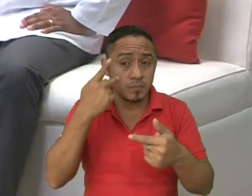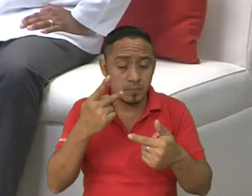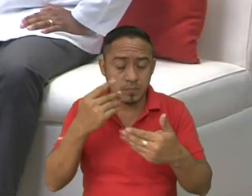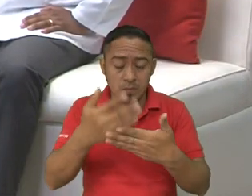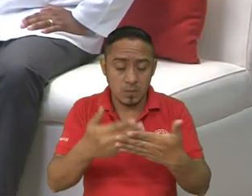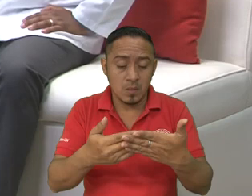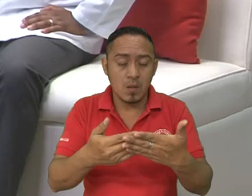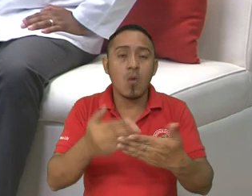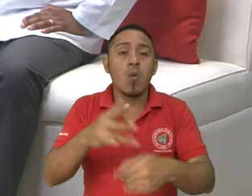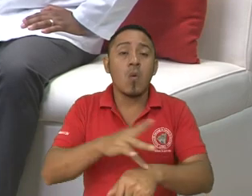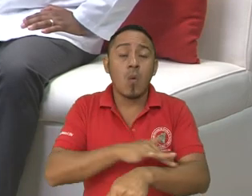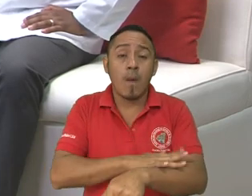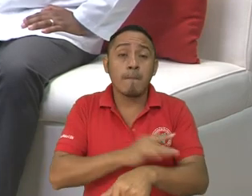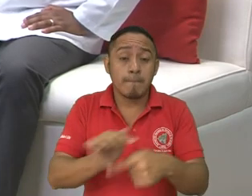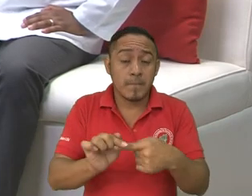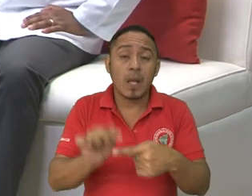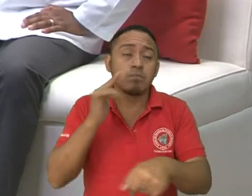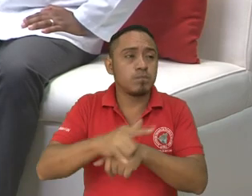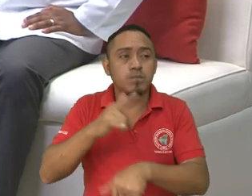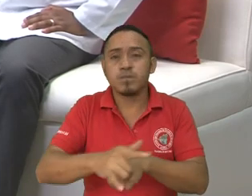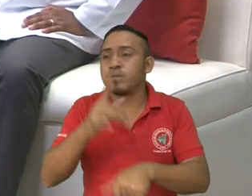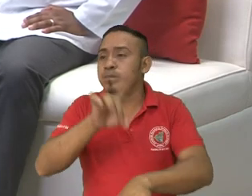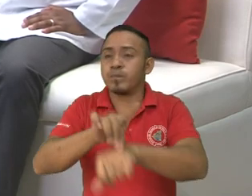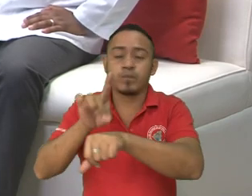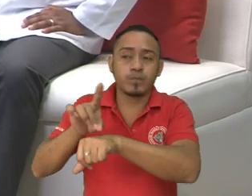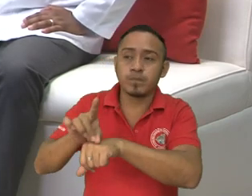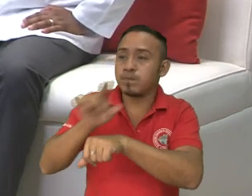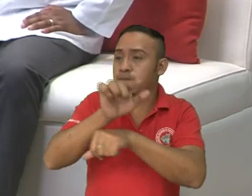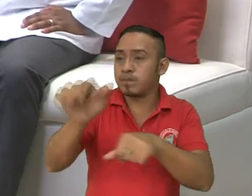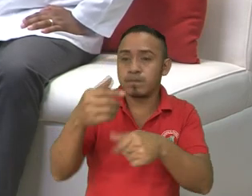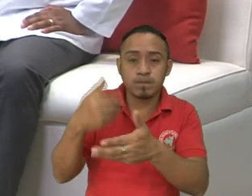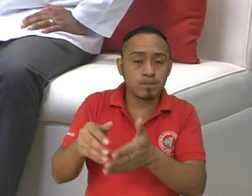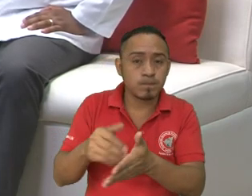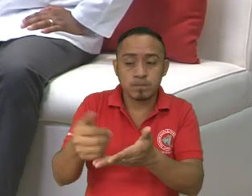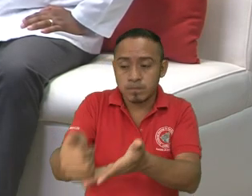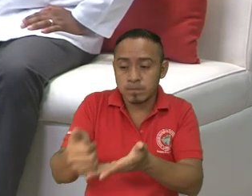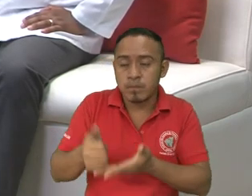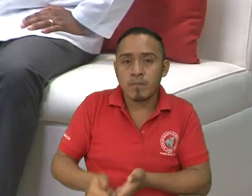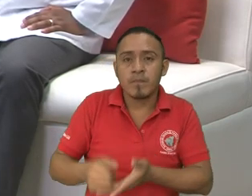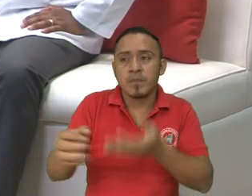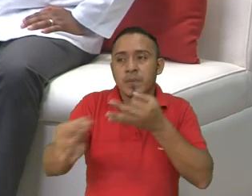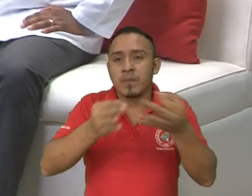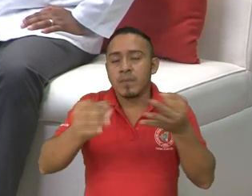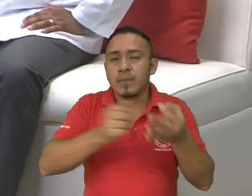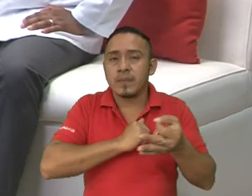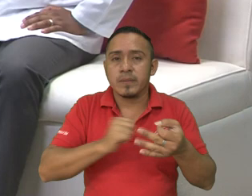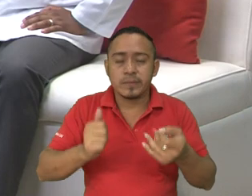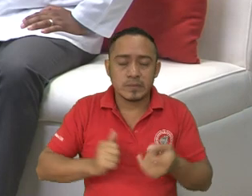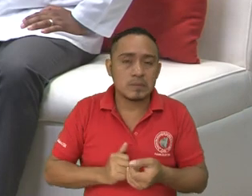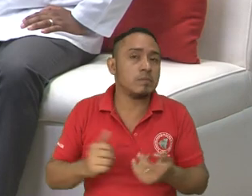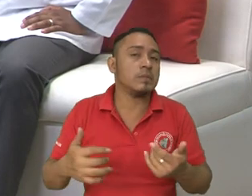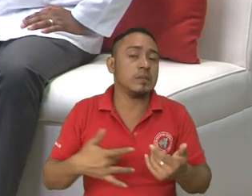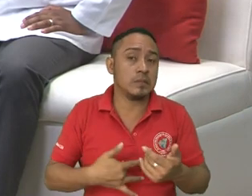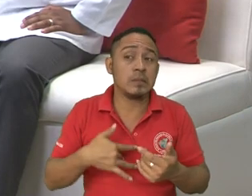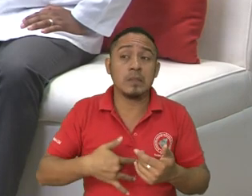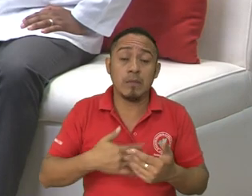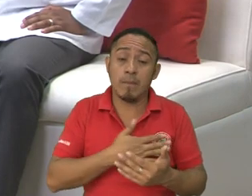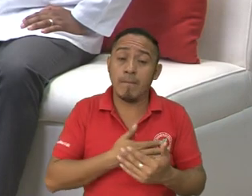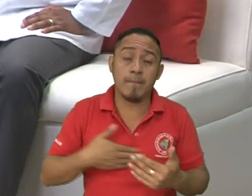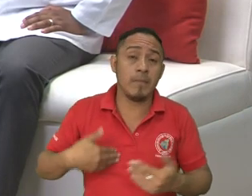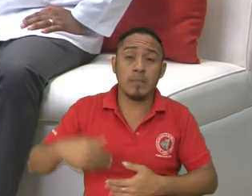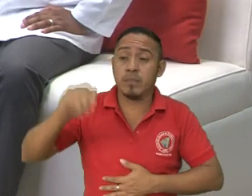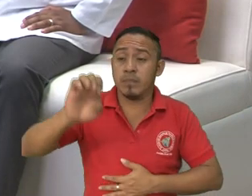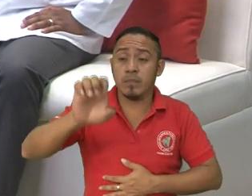sentamos, buscar la atención médica. Y así el médico va a indicar los exámenes correspondientes, que es lo más ideal.